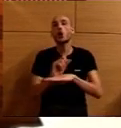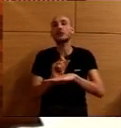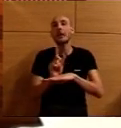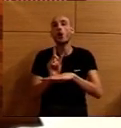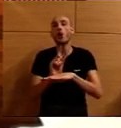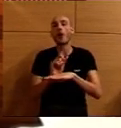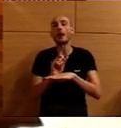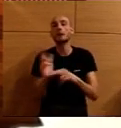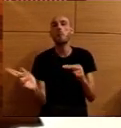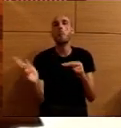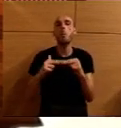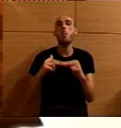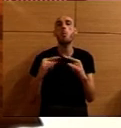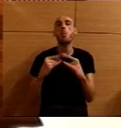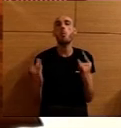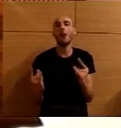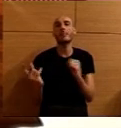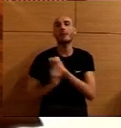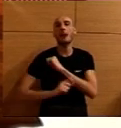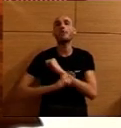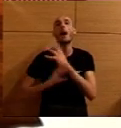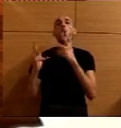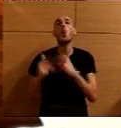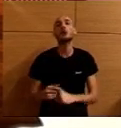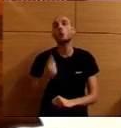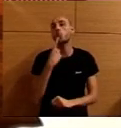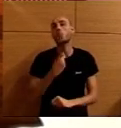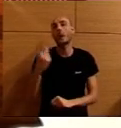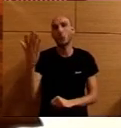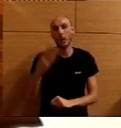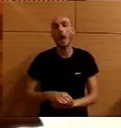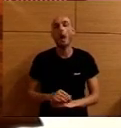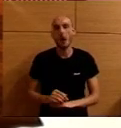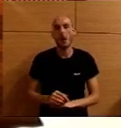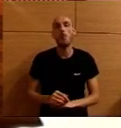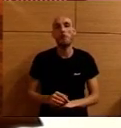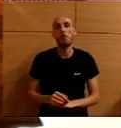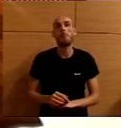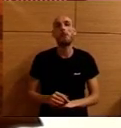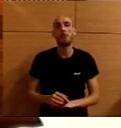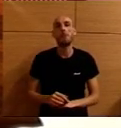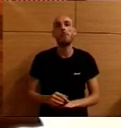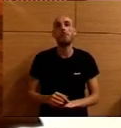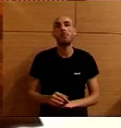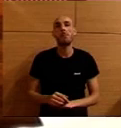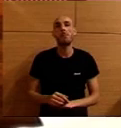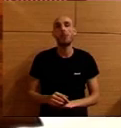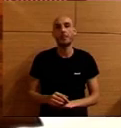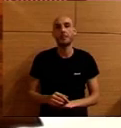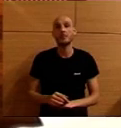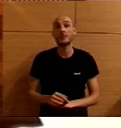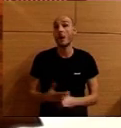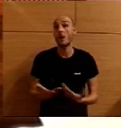Pregunte. Pregunte cuál es la actuación a la que de forma irremediable